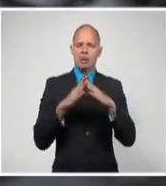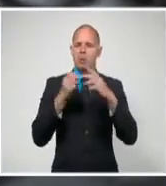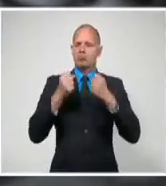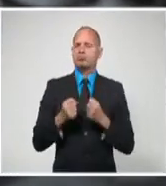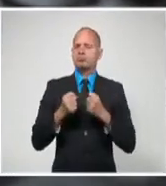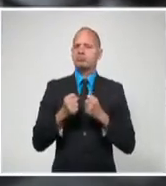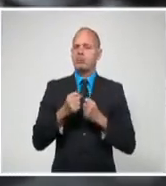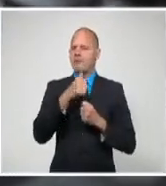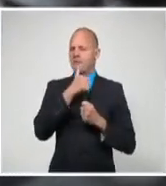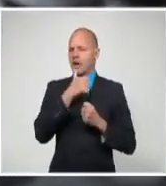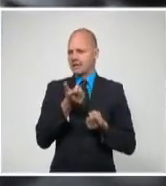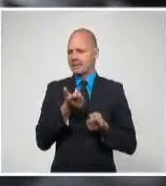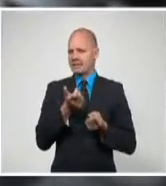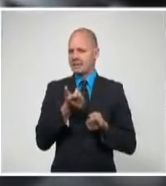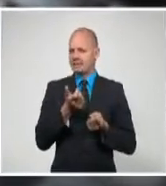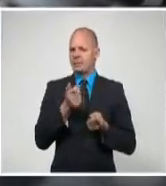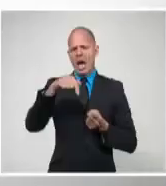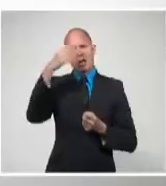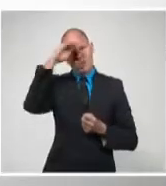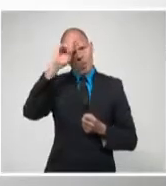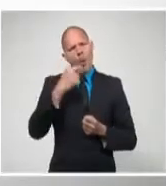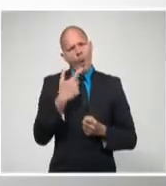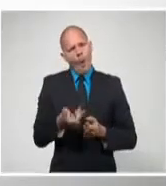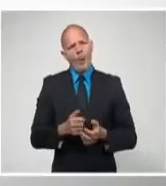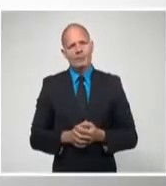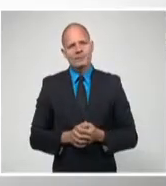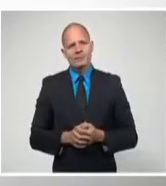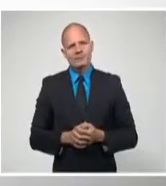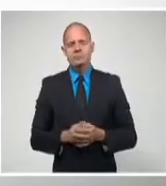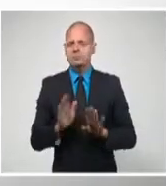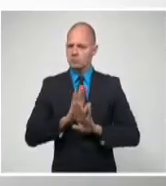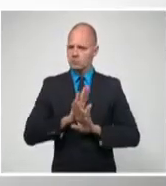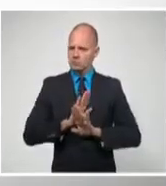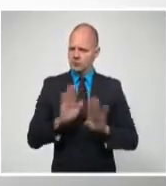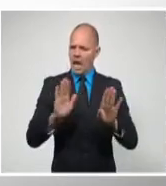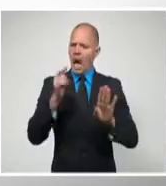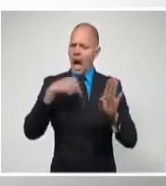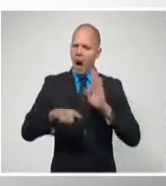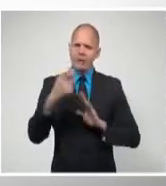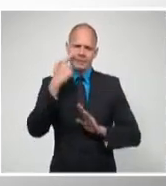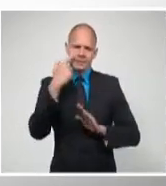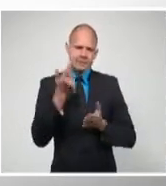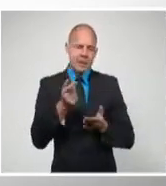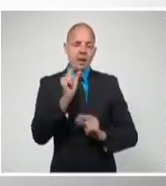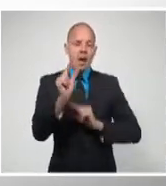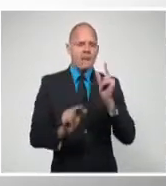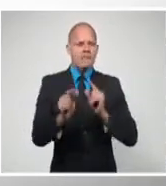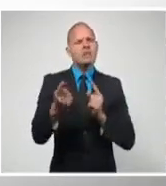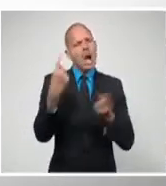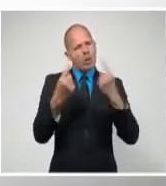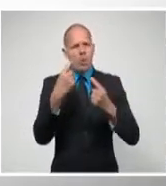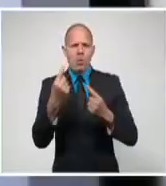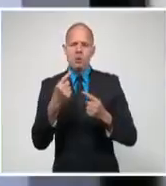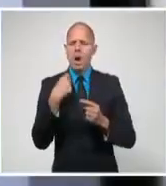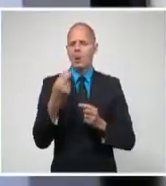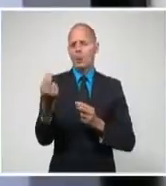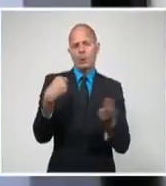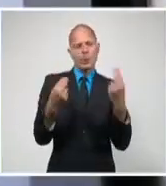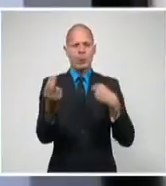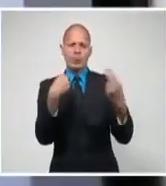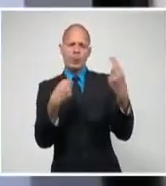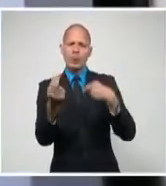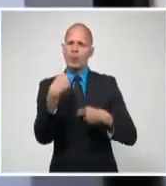de teletrabajo en Cuba durante la pandemia, desde las redes sociales del Observatorio Científico, varios usuarios comentaron sobre la necesidad de